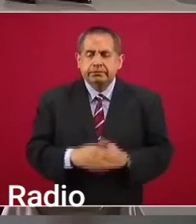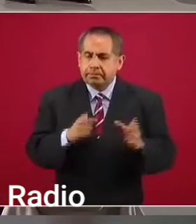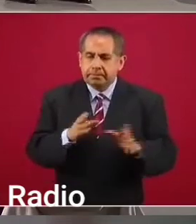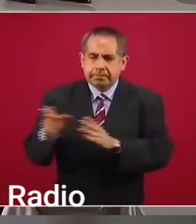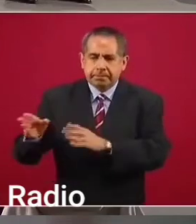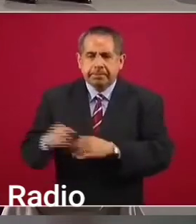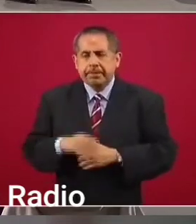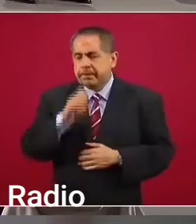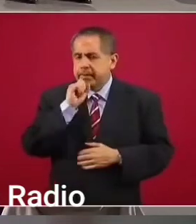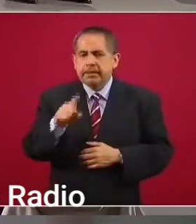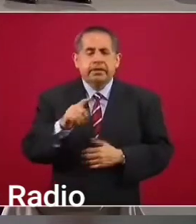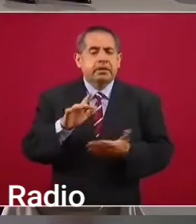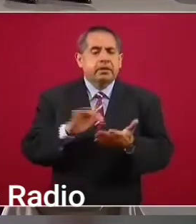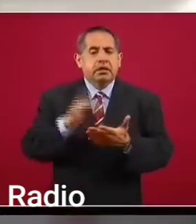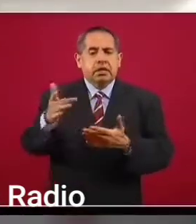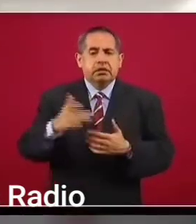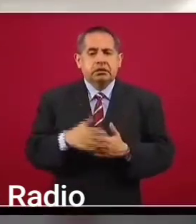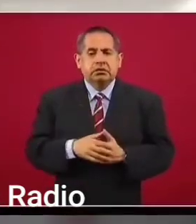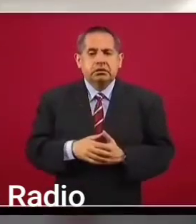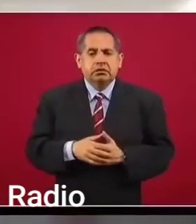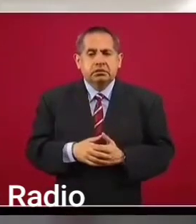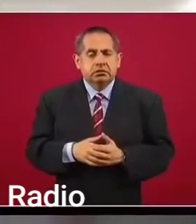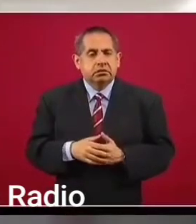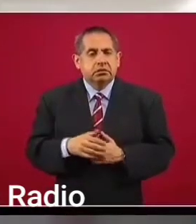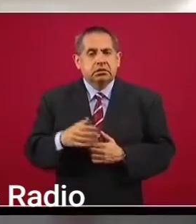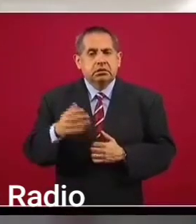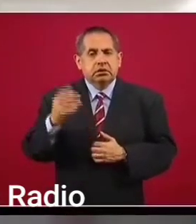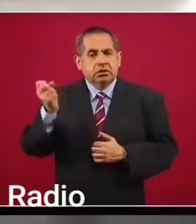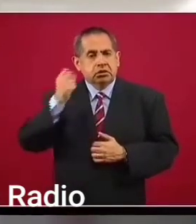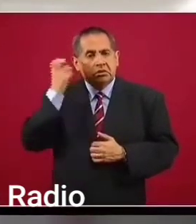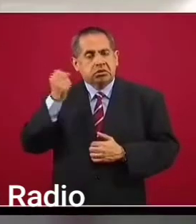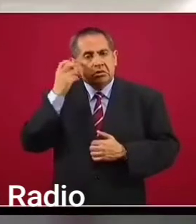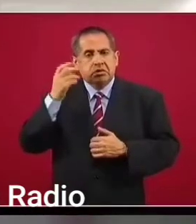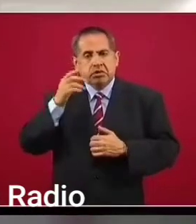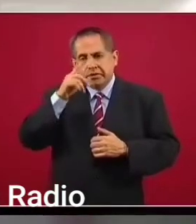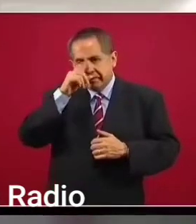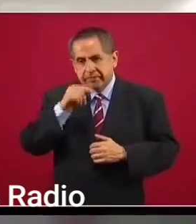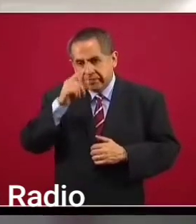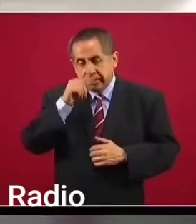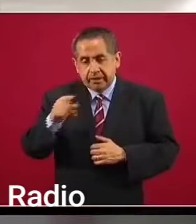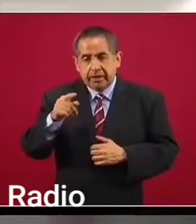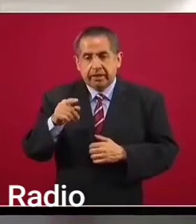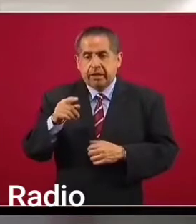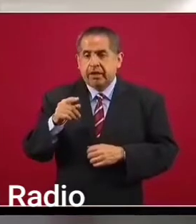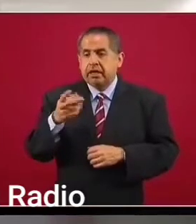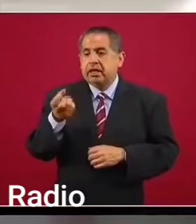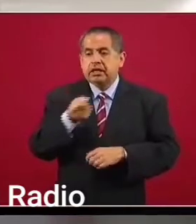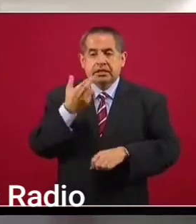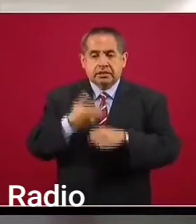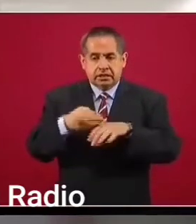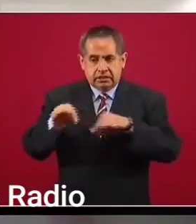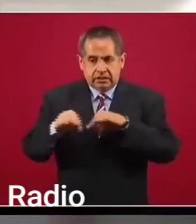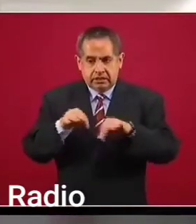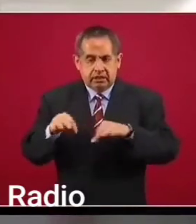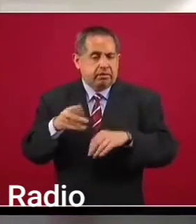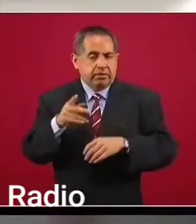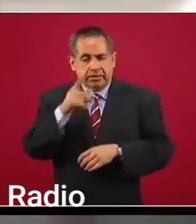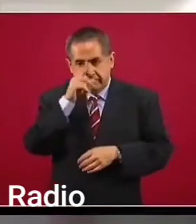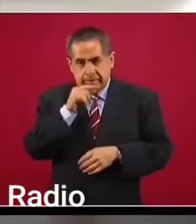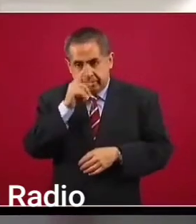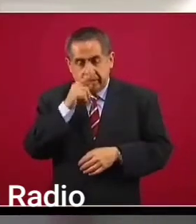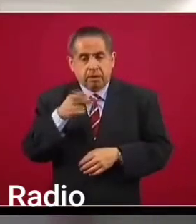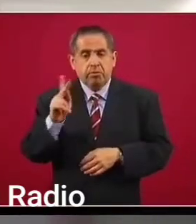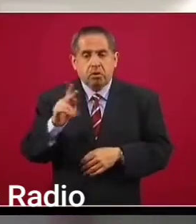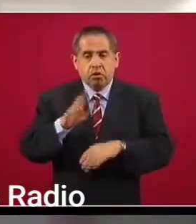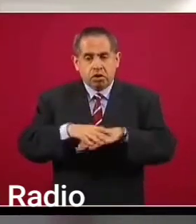lado, agradecer, no tenemos la oportunidad de poder estar en las conferencias también de la Secretaría del Trabajo, pero por lo menos